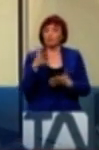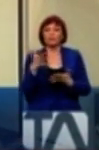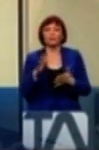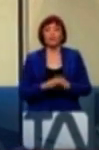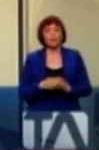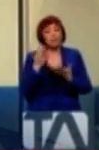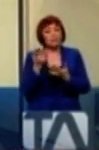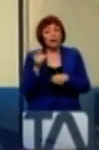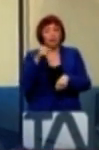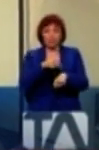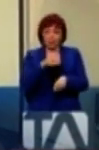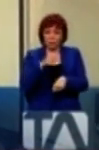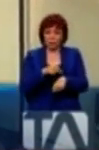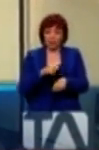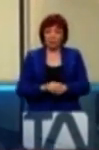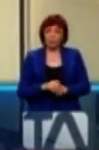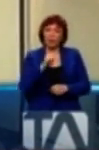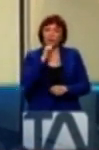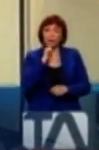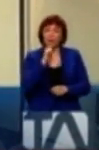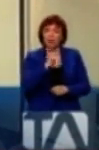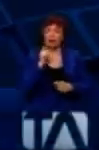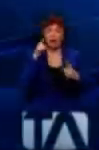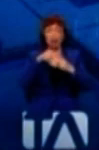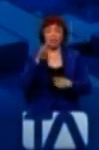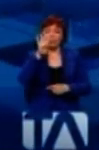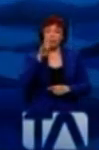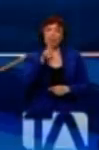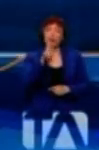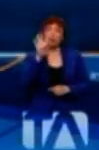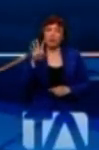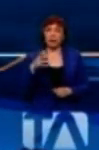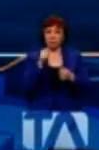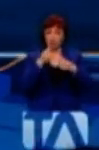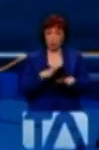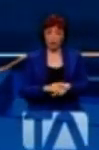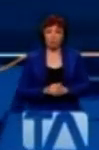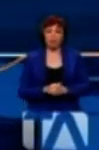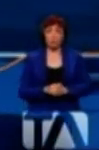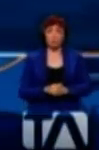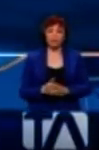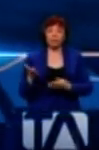un periodo de impugnación que termina el 24 de septiembre. Este año rindieron el examen